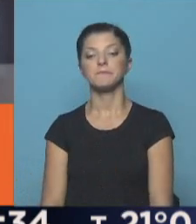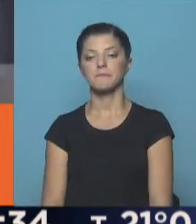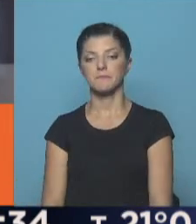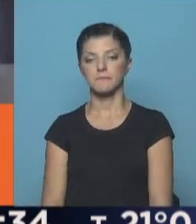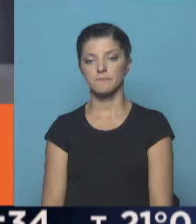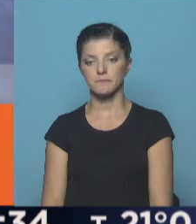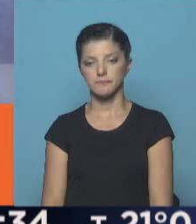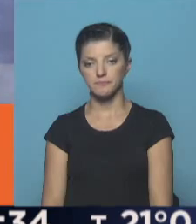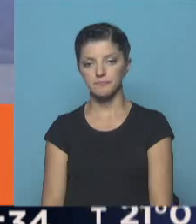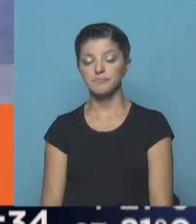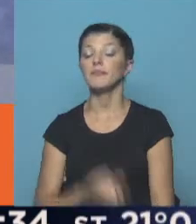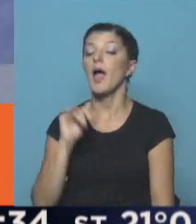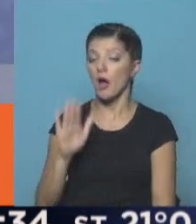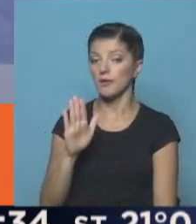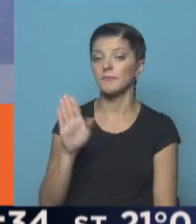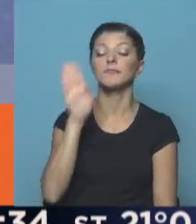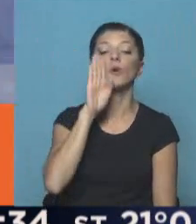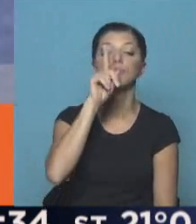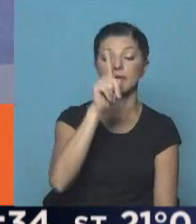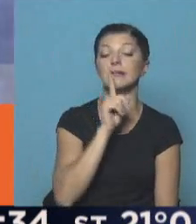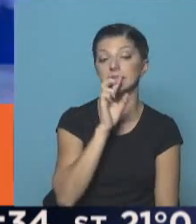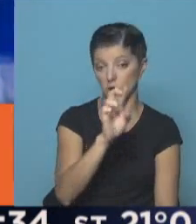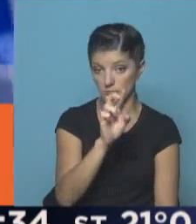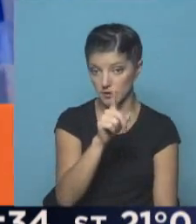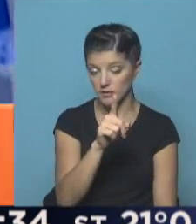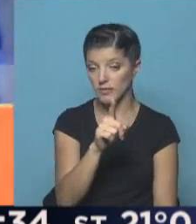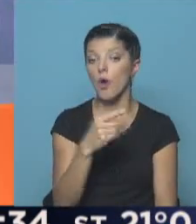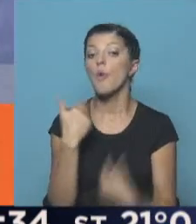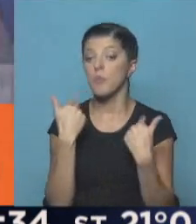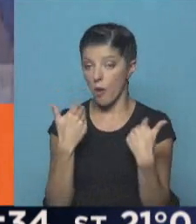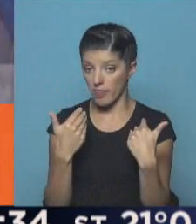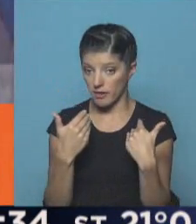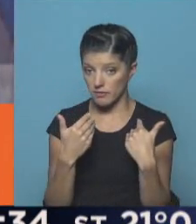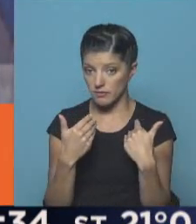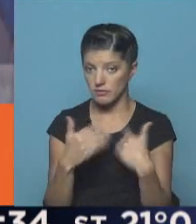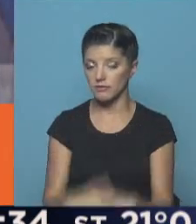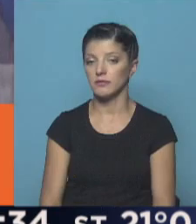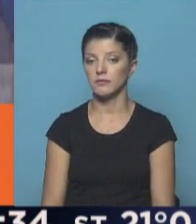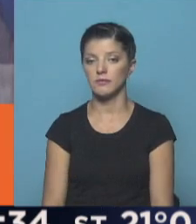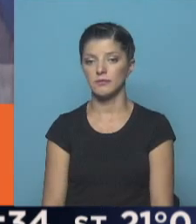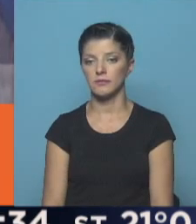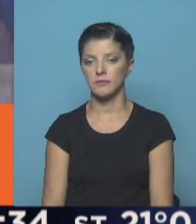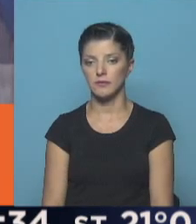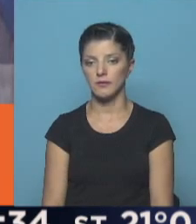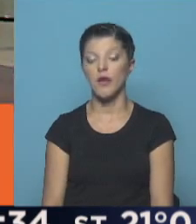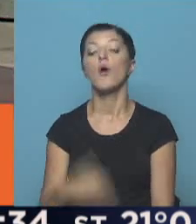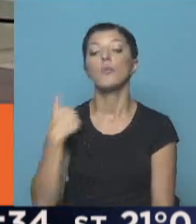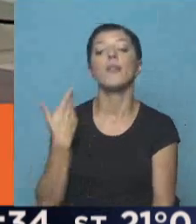el Poder Ejecutivo norteamericano, Trump en este caso, podría pedir del